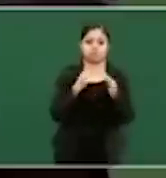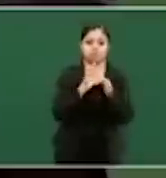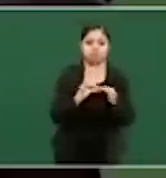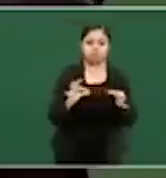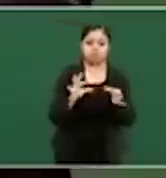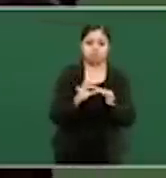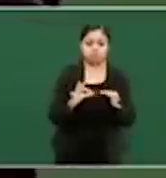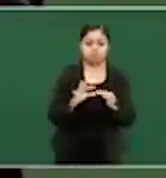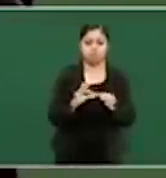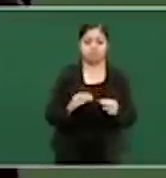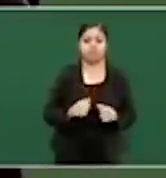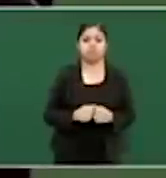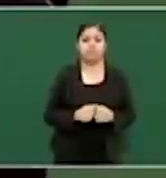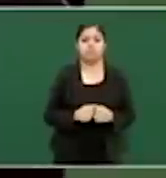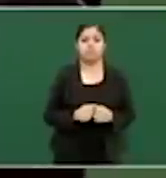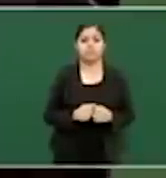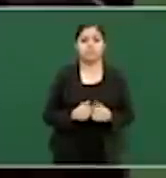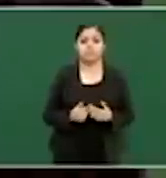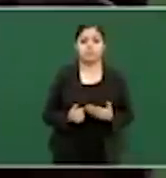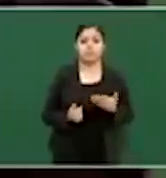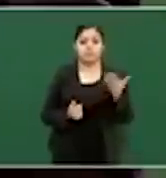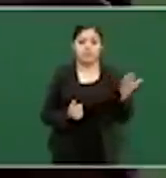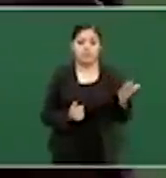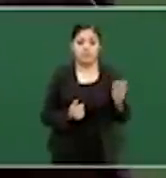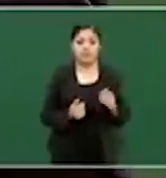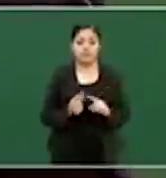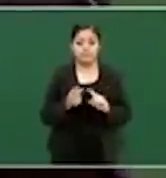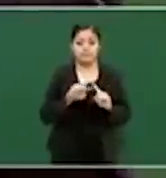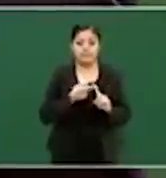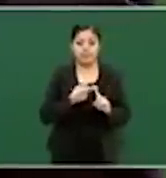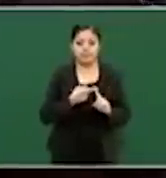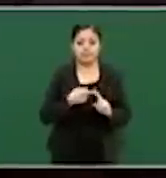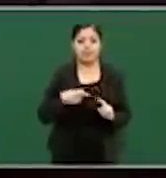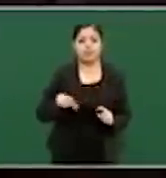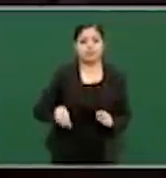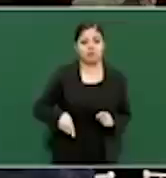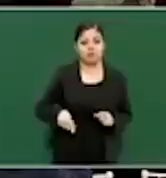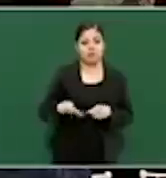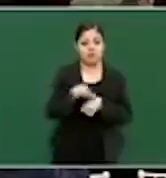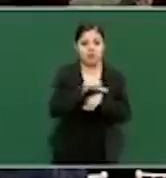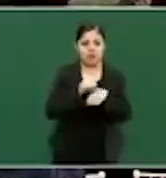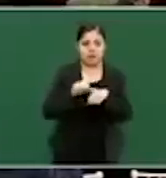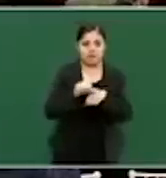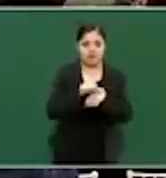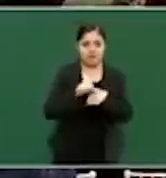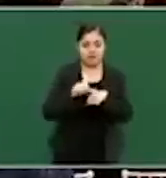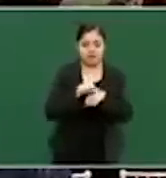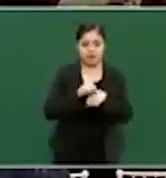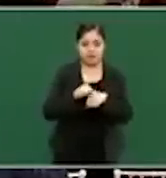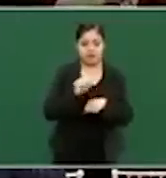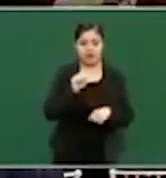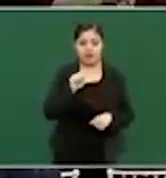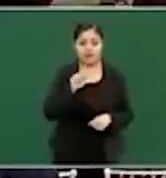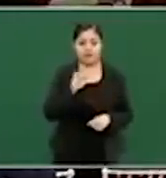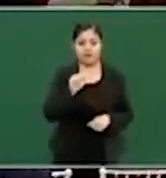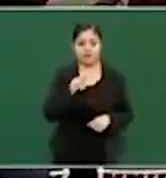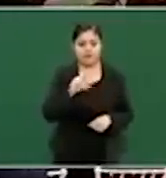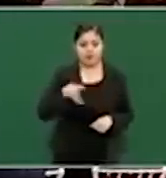a tomar la palabra el ciudadano gobernador Enrique Alfaro, va también a